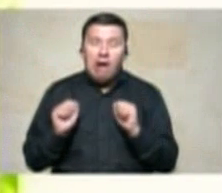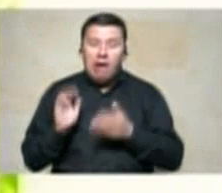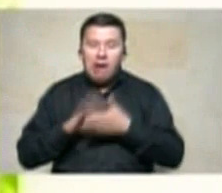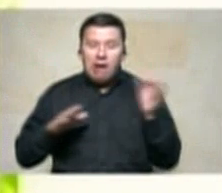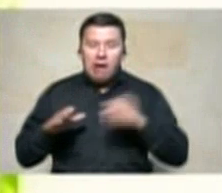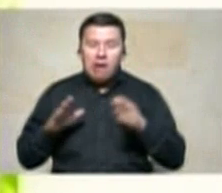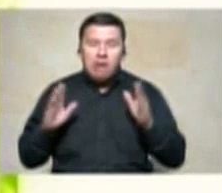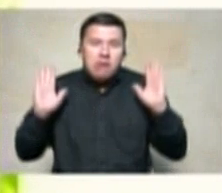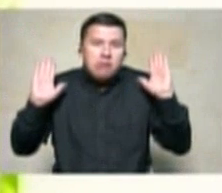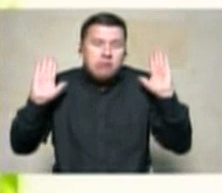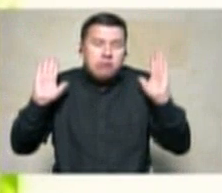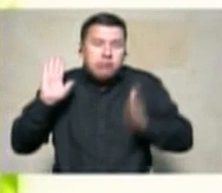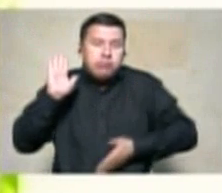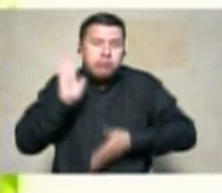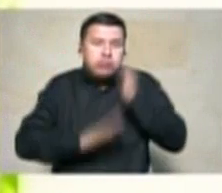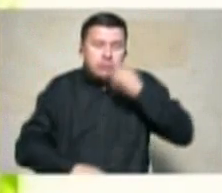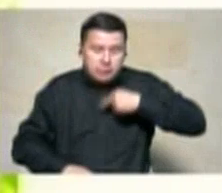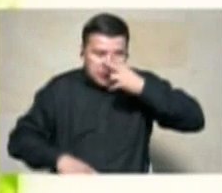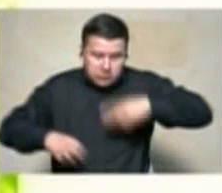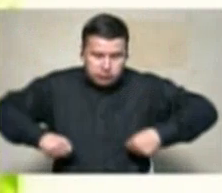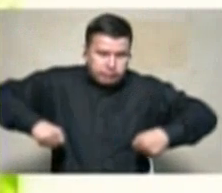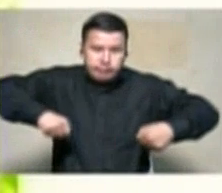Yo llegué a mi casa con mis hijitos,